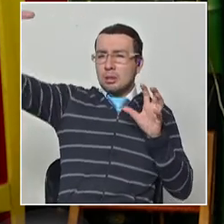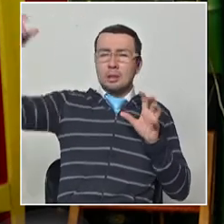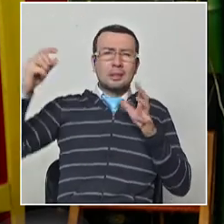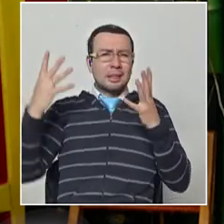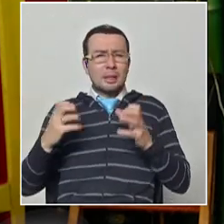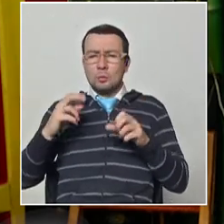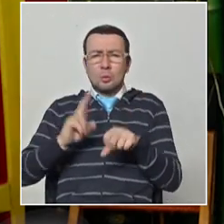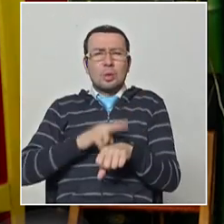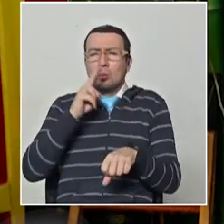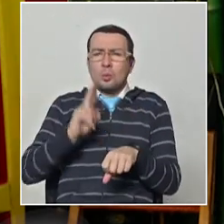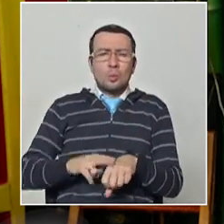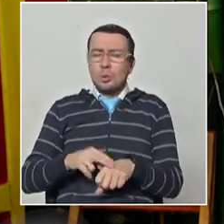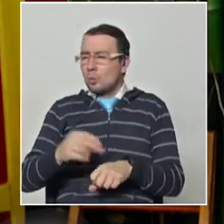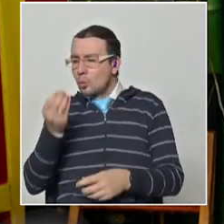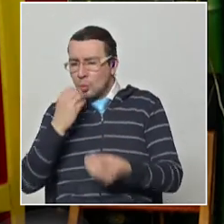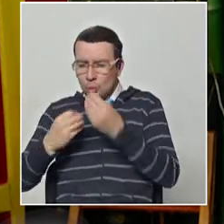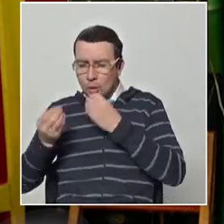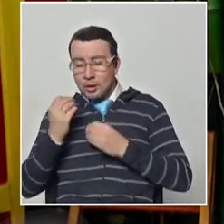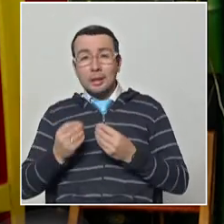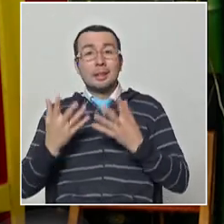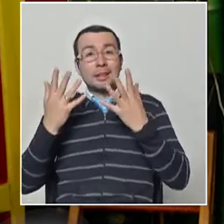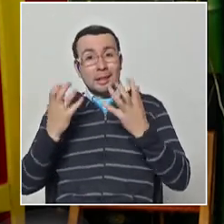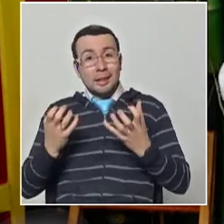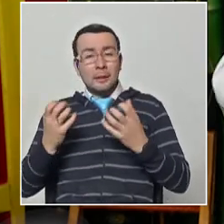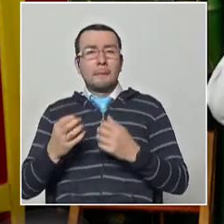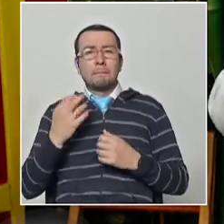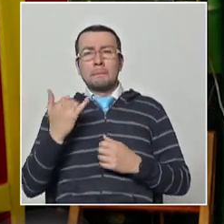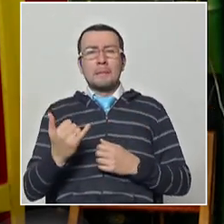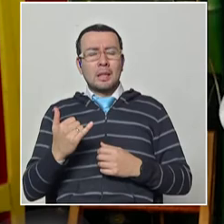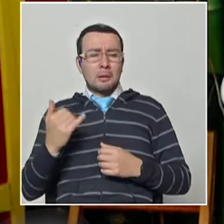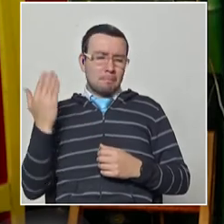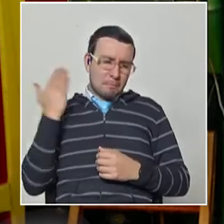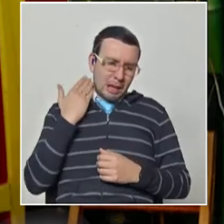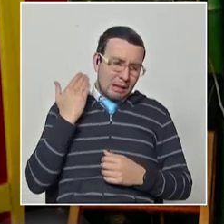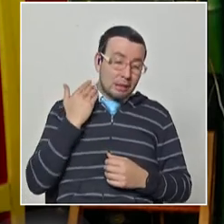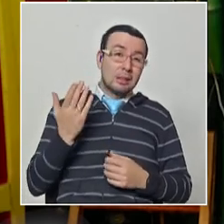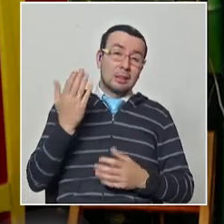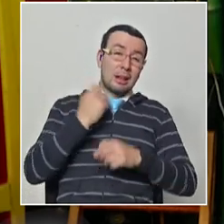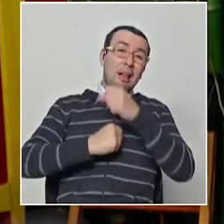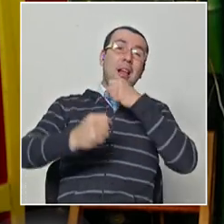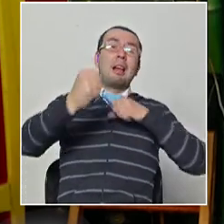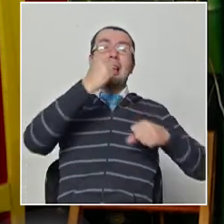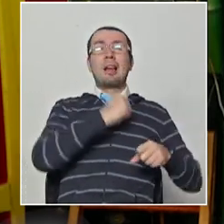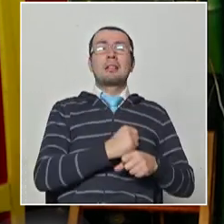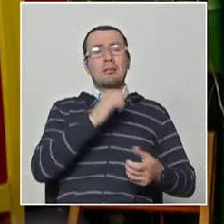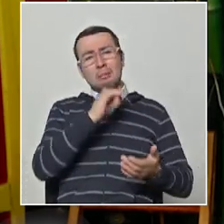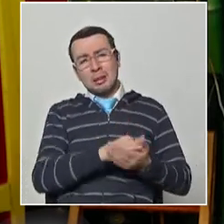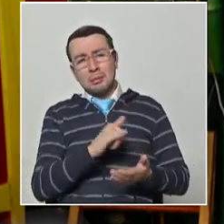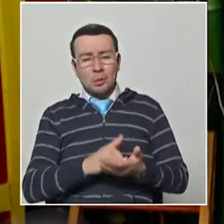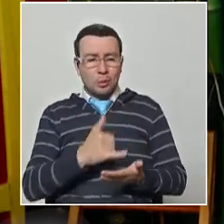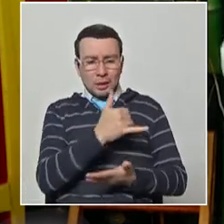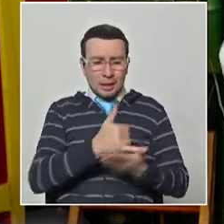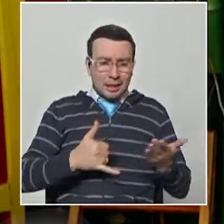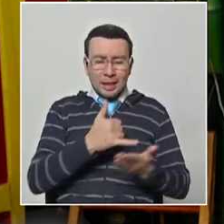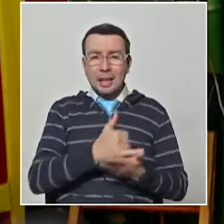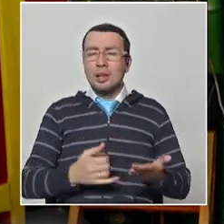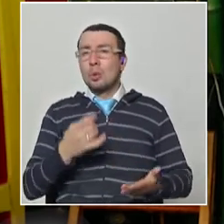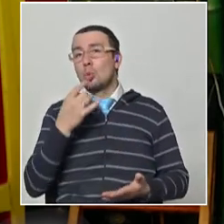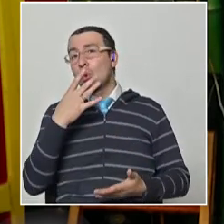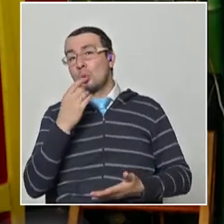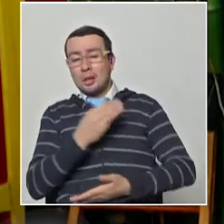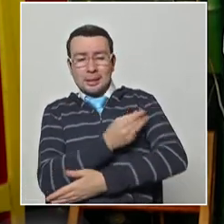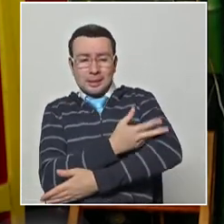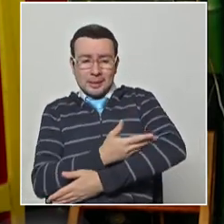cambiar queremos romper esa esa parte de karma por muchos años que mi familia se va comiendo que esos que llevan con diabetes con